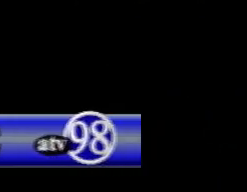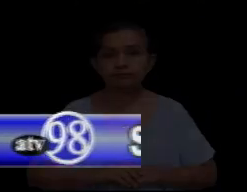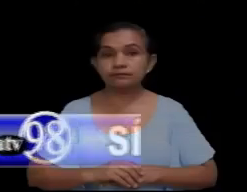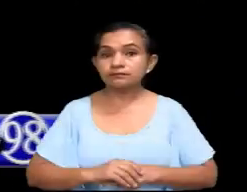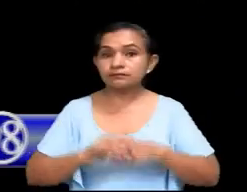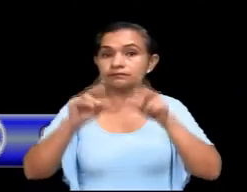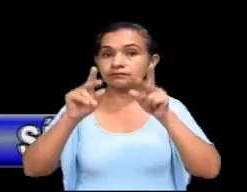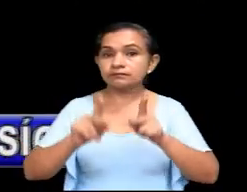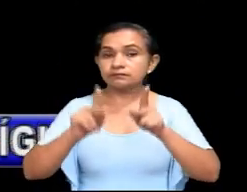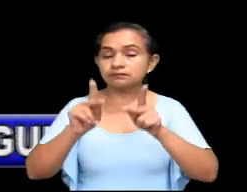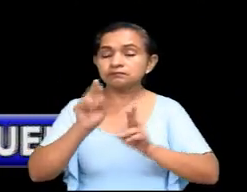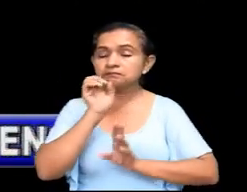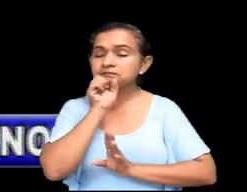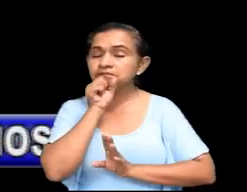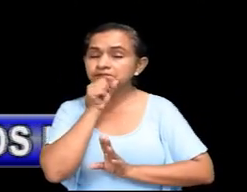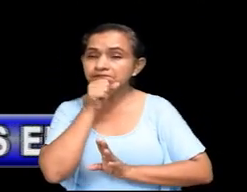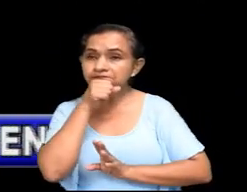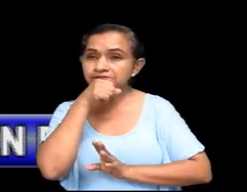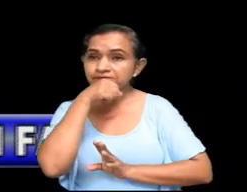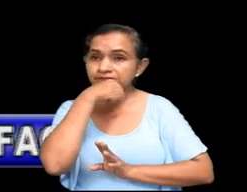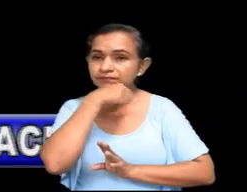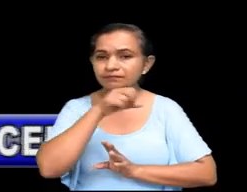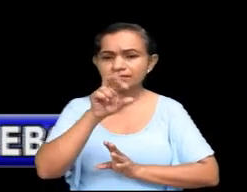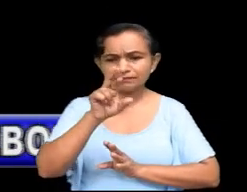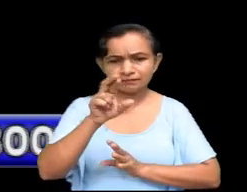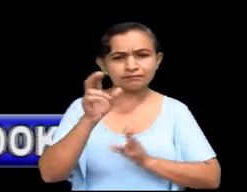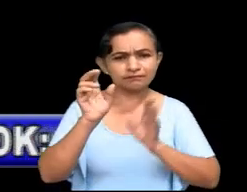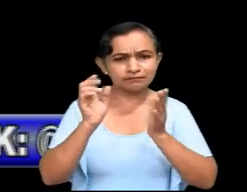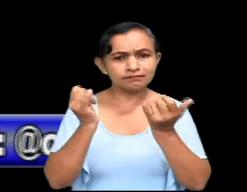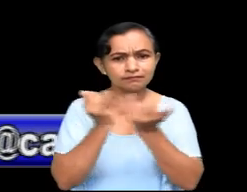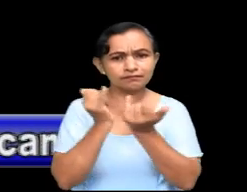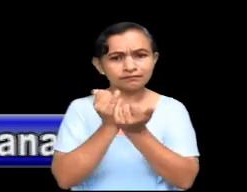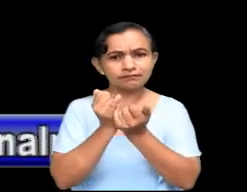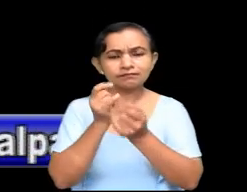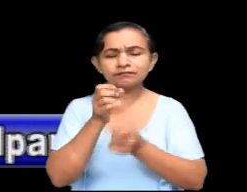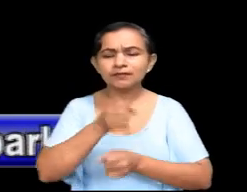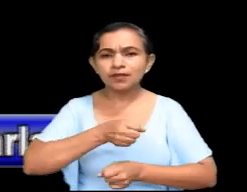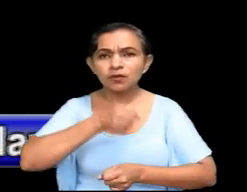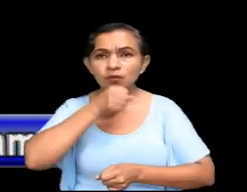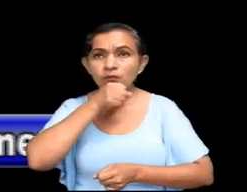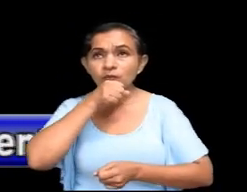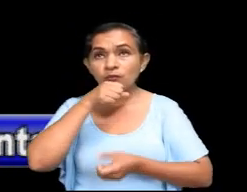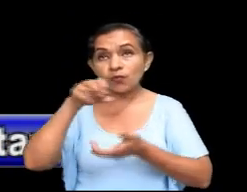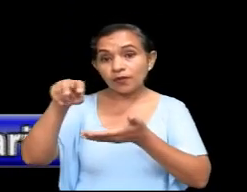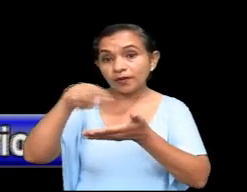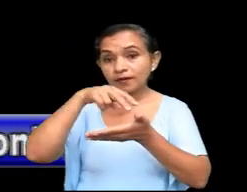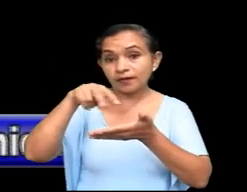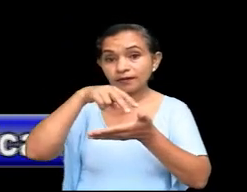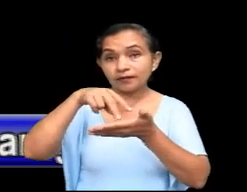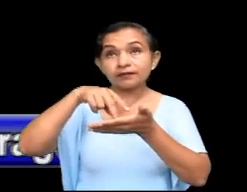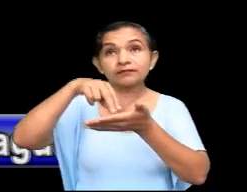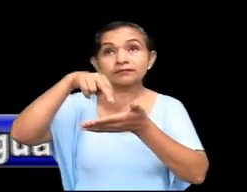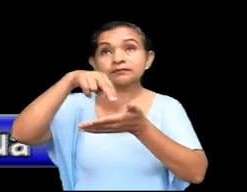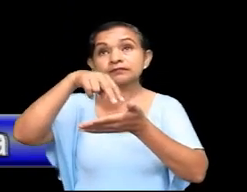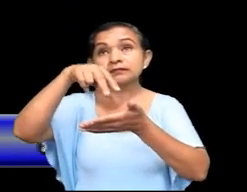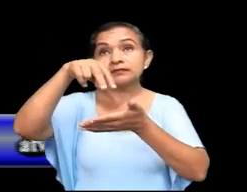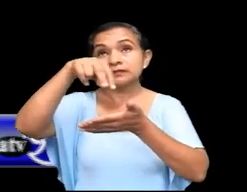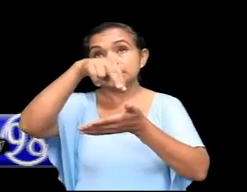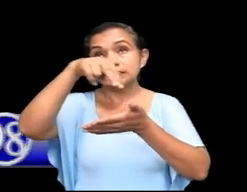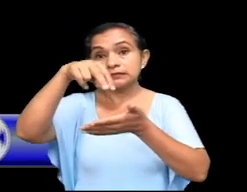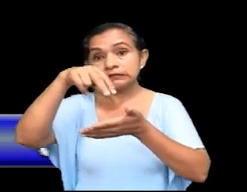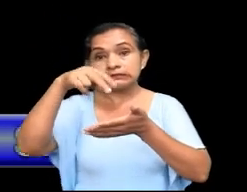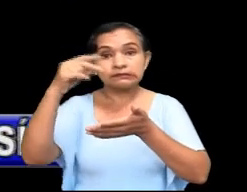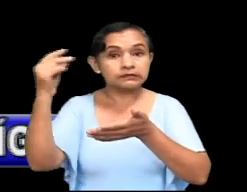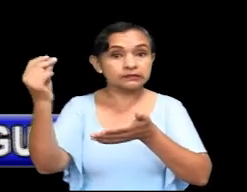Las personas de la tercera edad se toman las redes sociales. Abuelos como el bailarín en la escalera eléctrica se han viralizado con